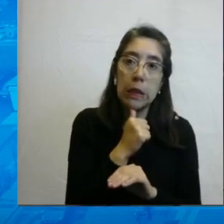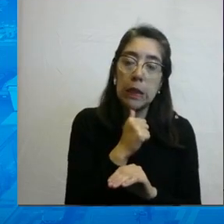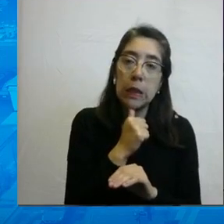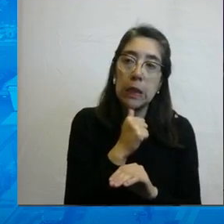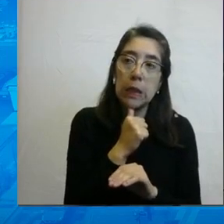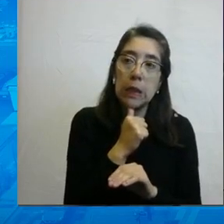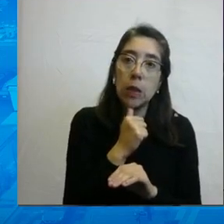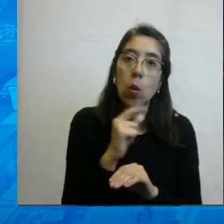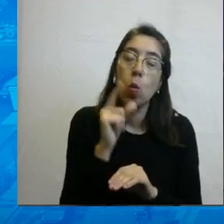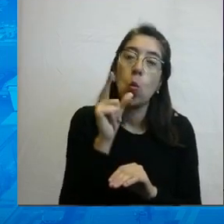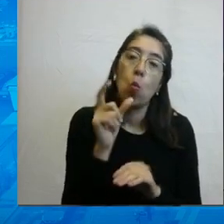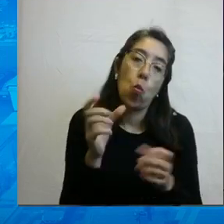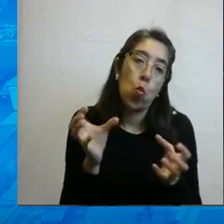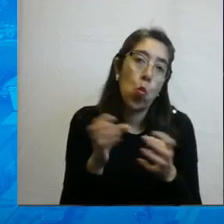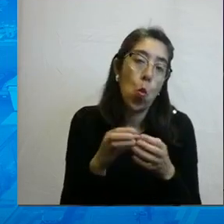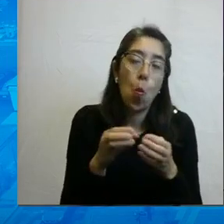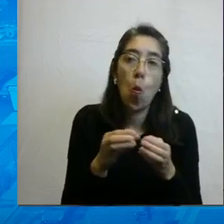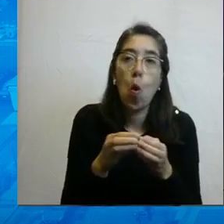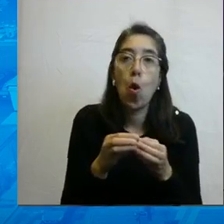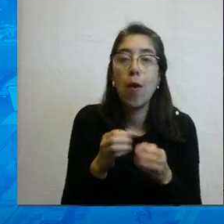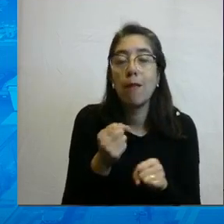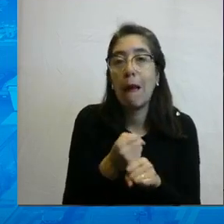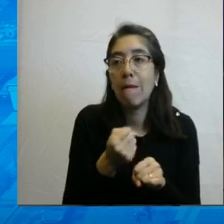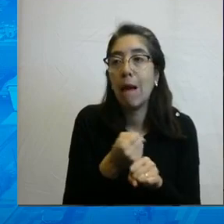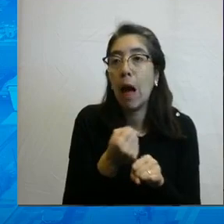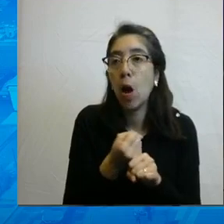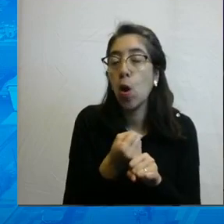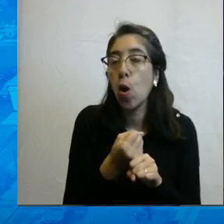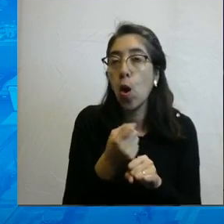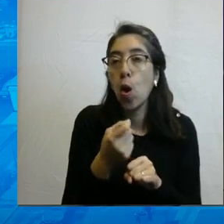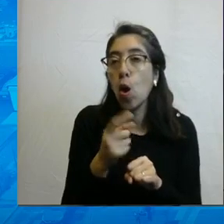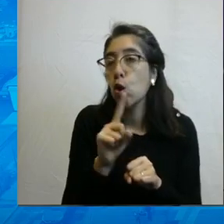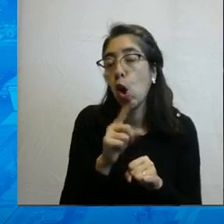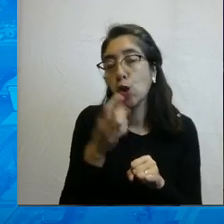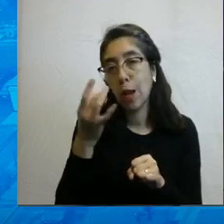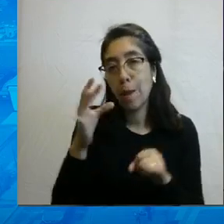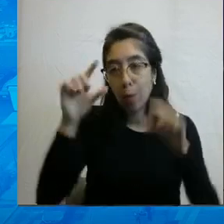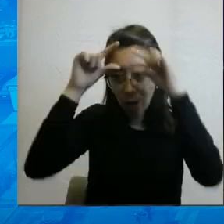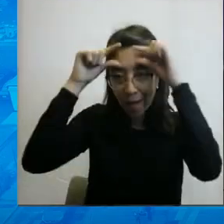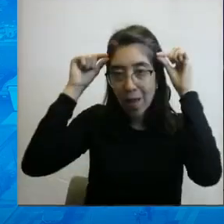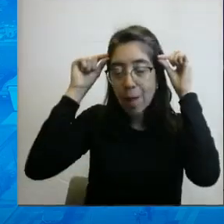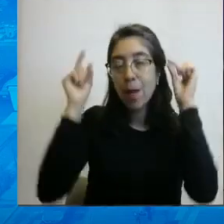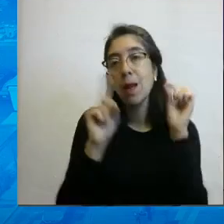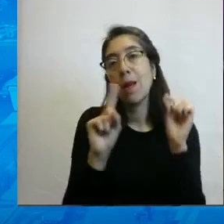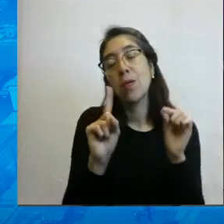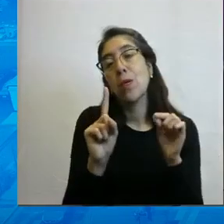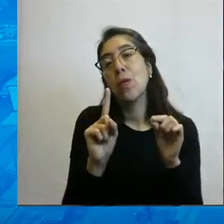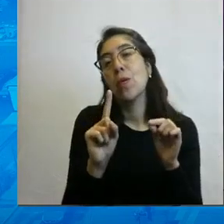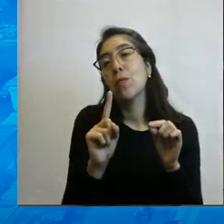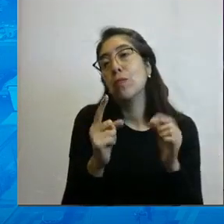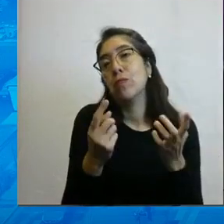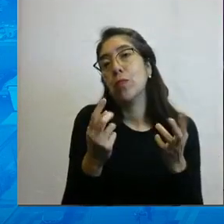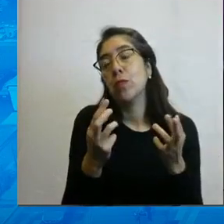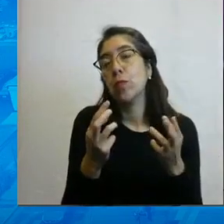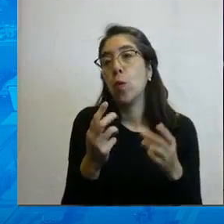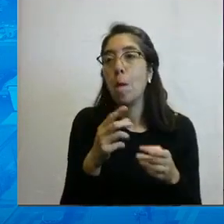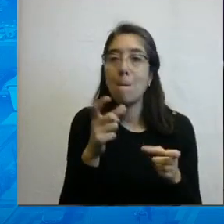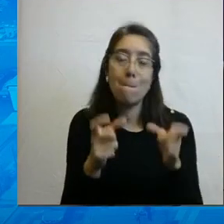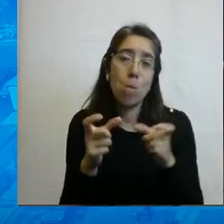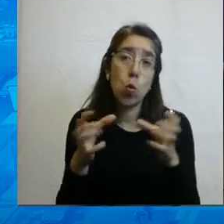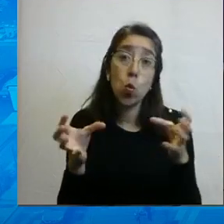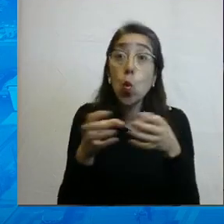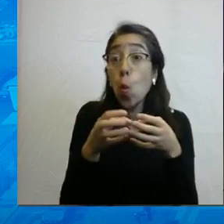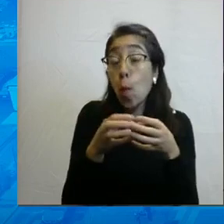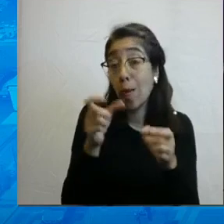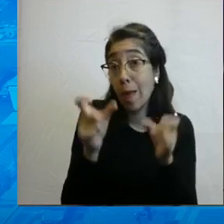reciba si viene una persona de urgencia, y no solamente una enfermera seleccionando, haciendo la selección, que no puede salir a ver a 5 metros cómo está el paciente, y